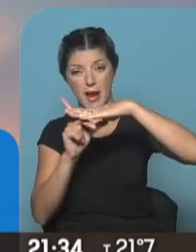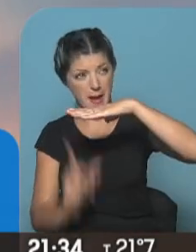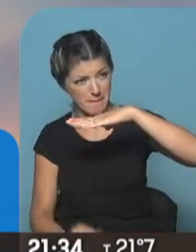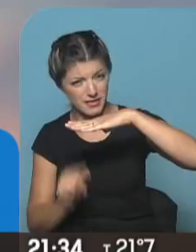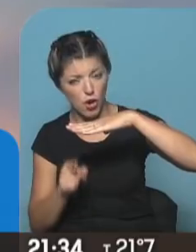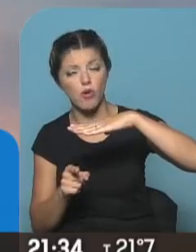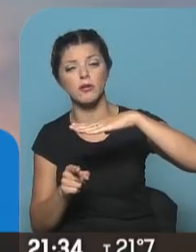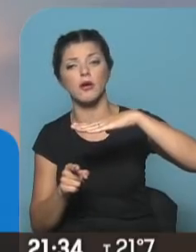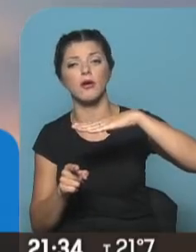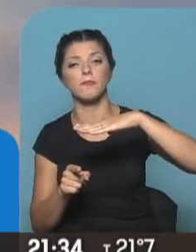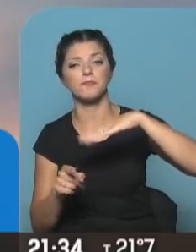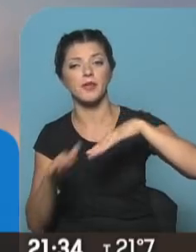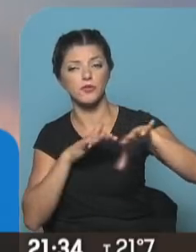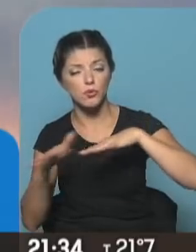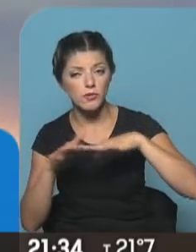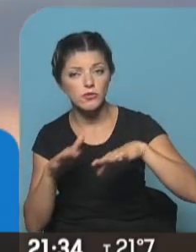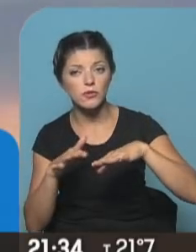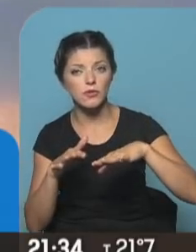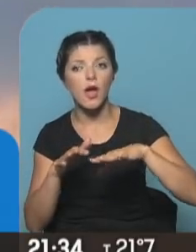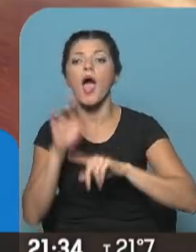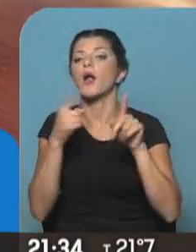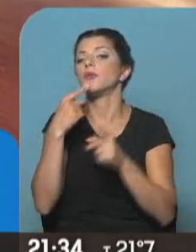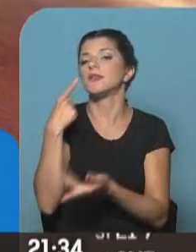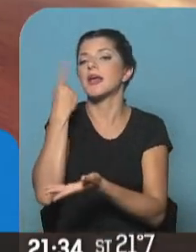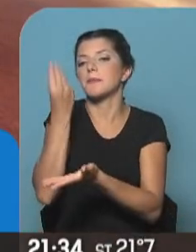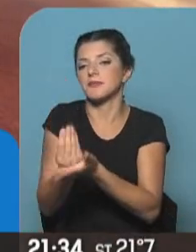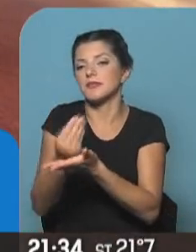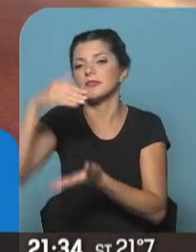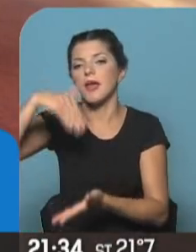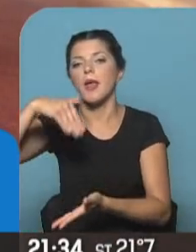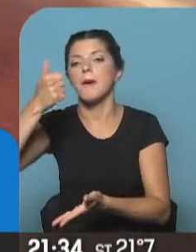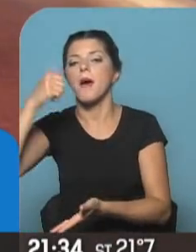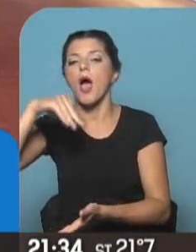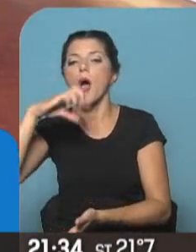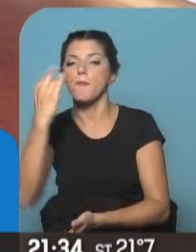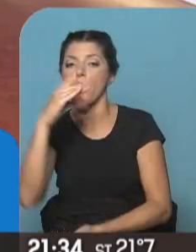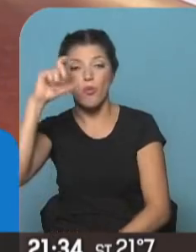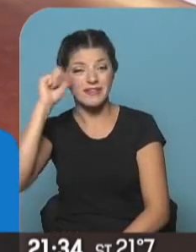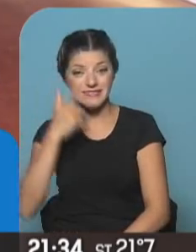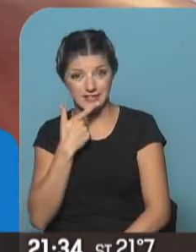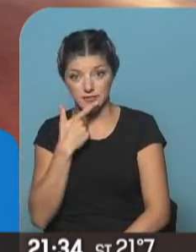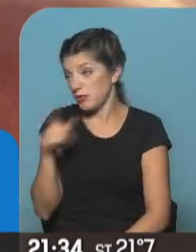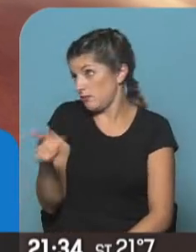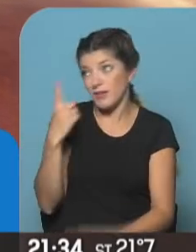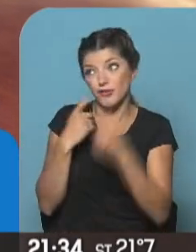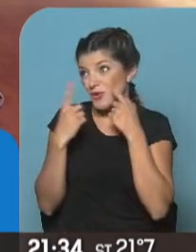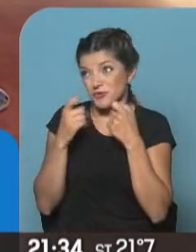está ocurriendo con sectores que dicen representar a los mapuches, por ejemplo? Bueno, eso forma parte del control del